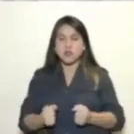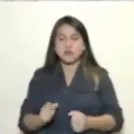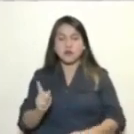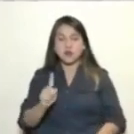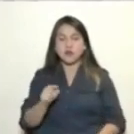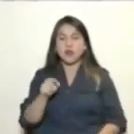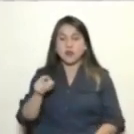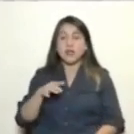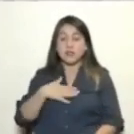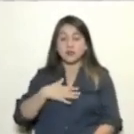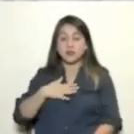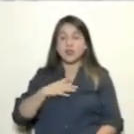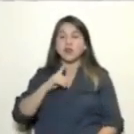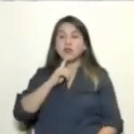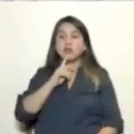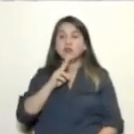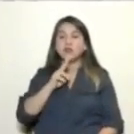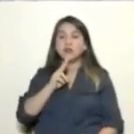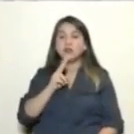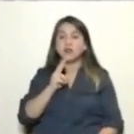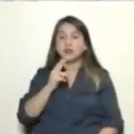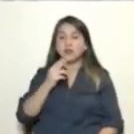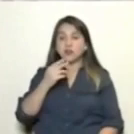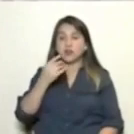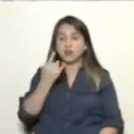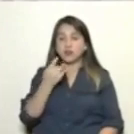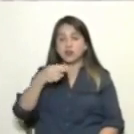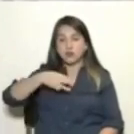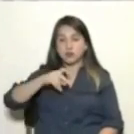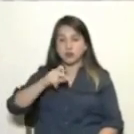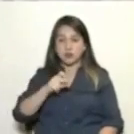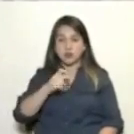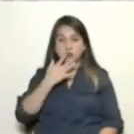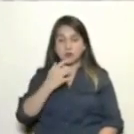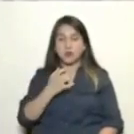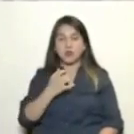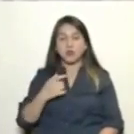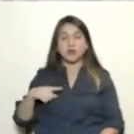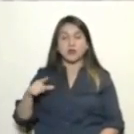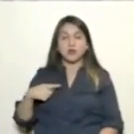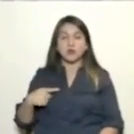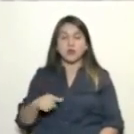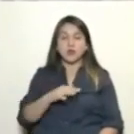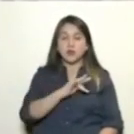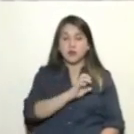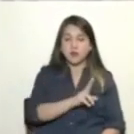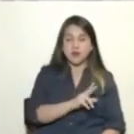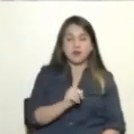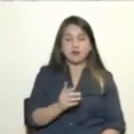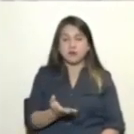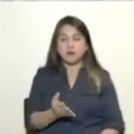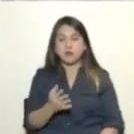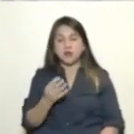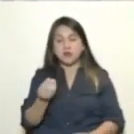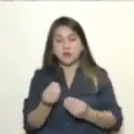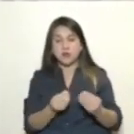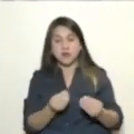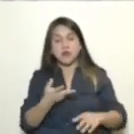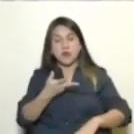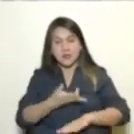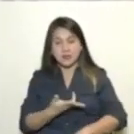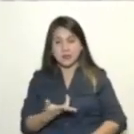lo que quiere el señor Trump, que se quiere retirar de todo porque Estados Unidos first. No, es evidente que va a